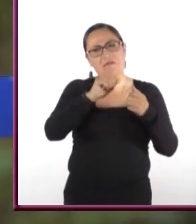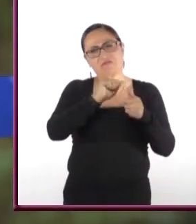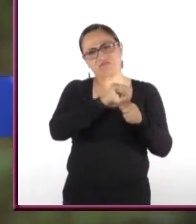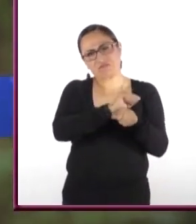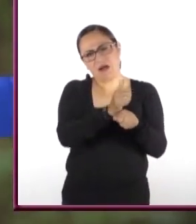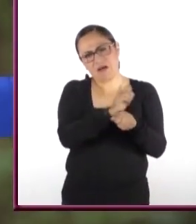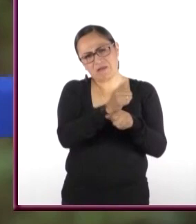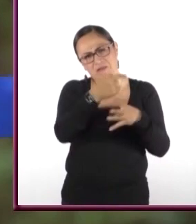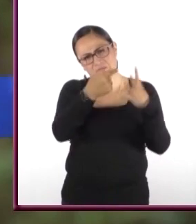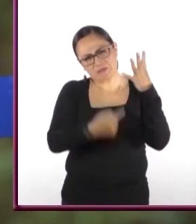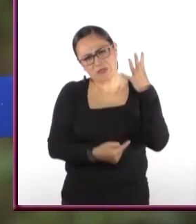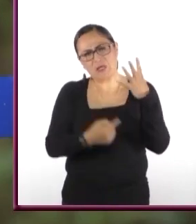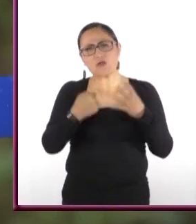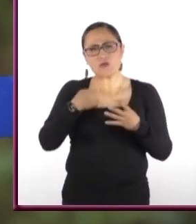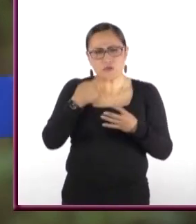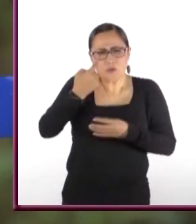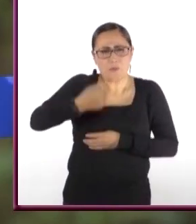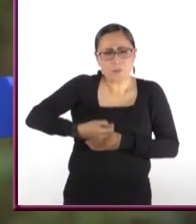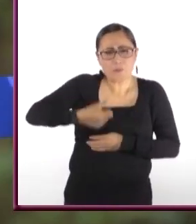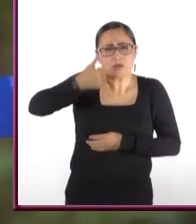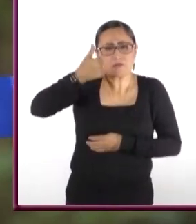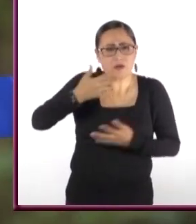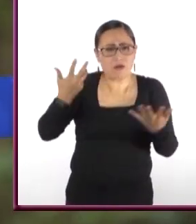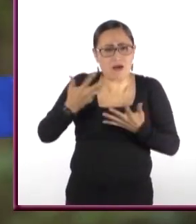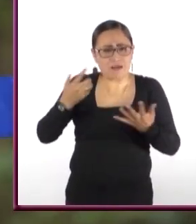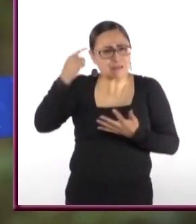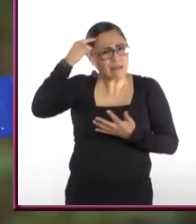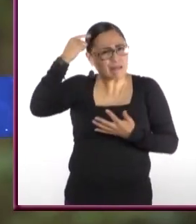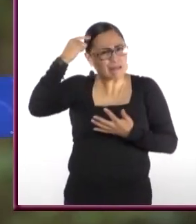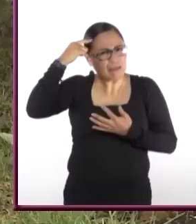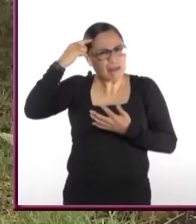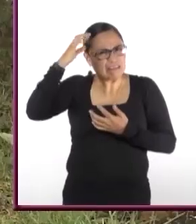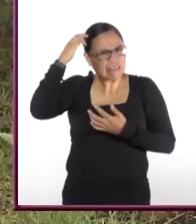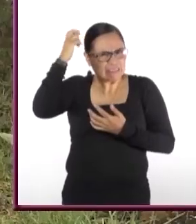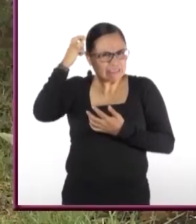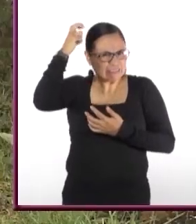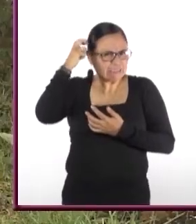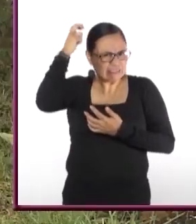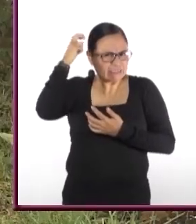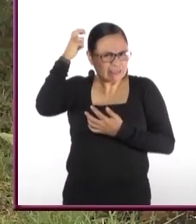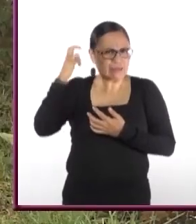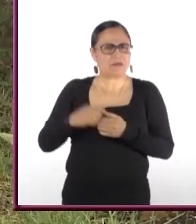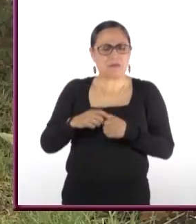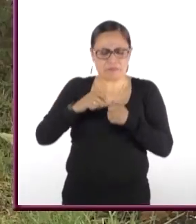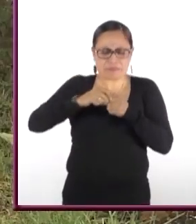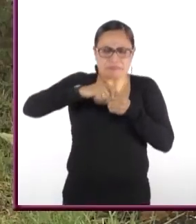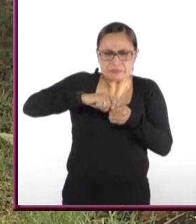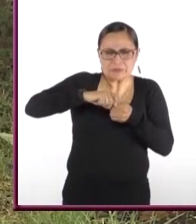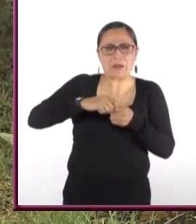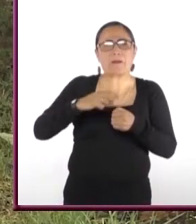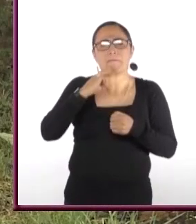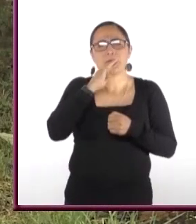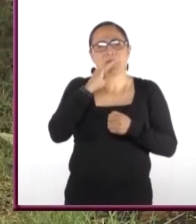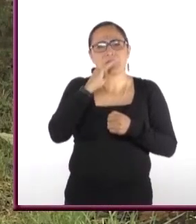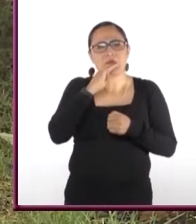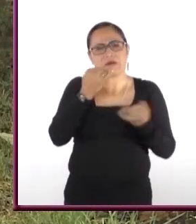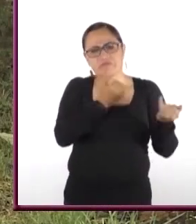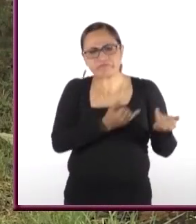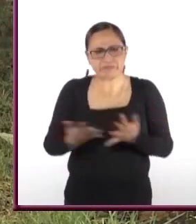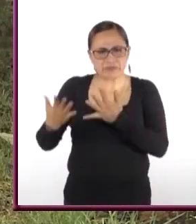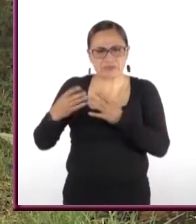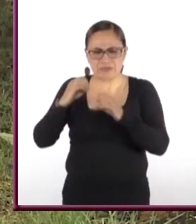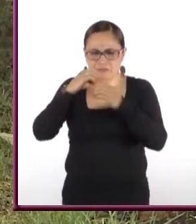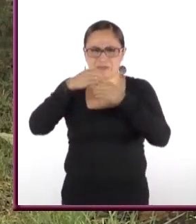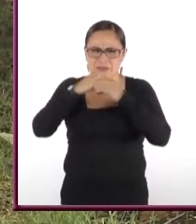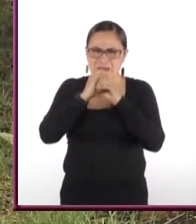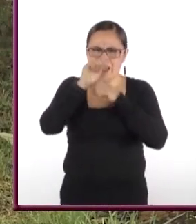Y la primera vez que hice algo científico fue cuando tuve piojos, que mi madre me llevó al hospital de mi tía para que viéramos el